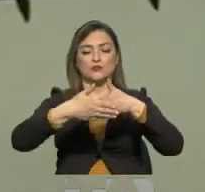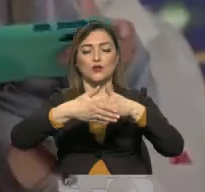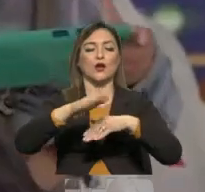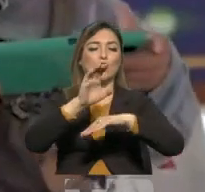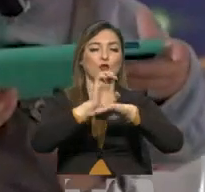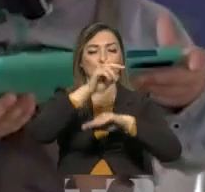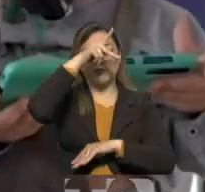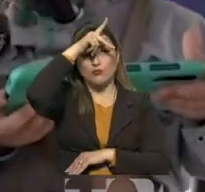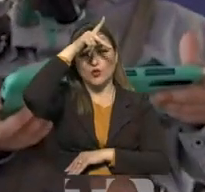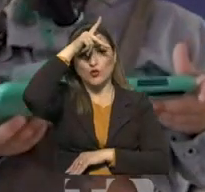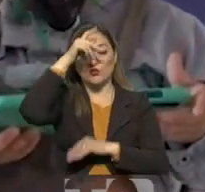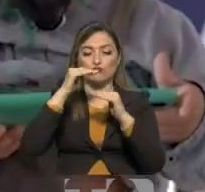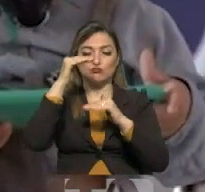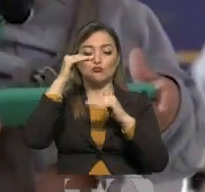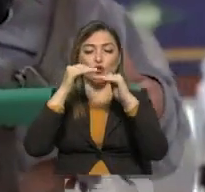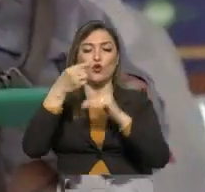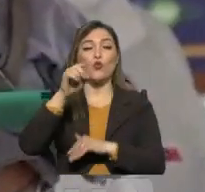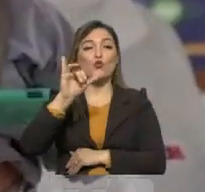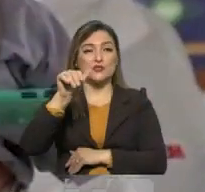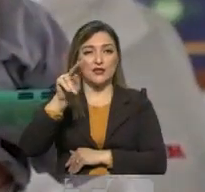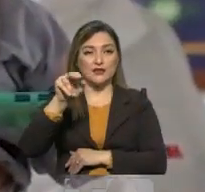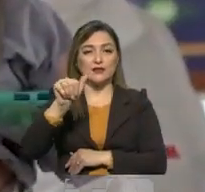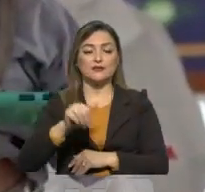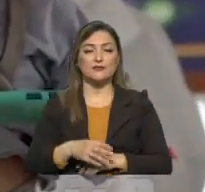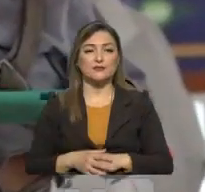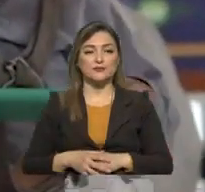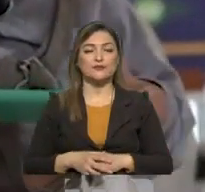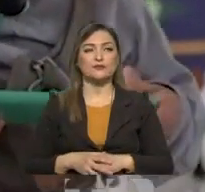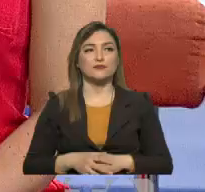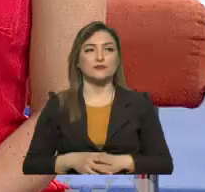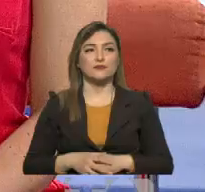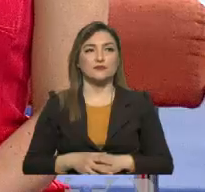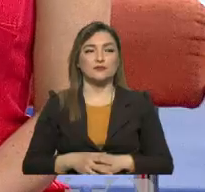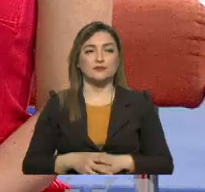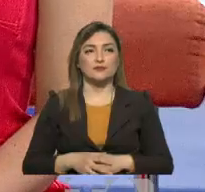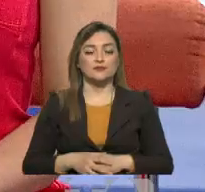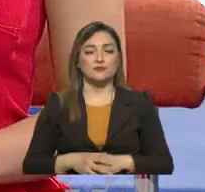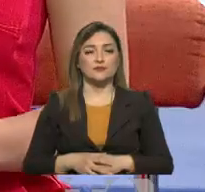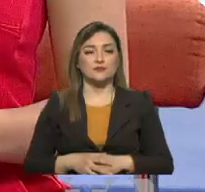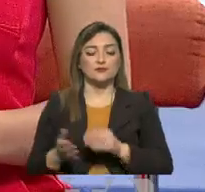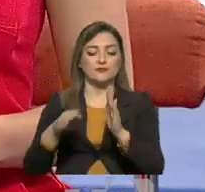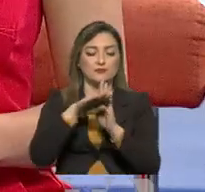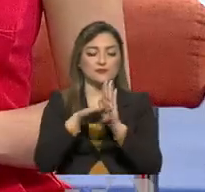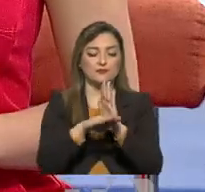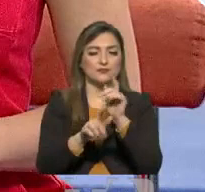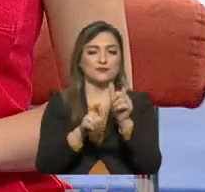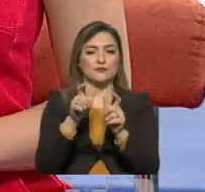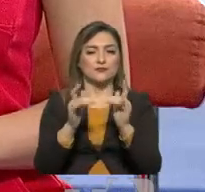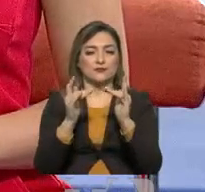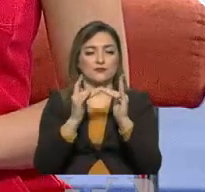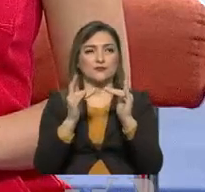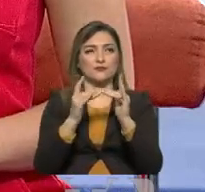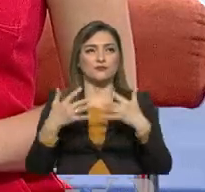Guyana están en este nivel. Diego Añas con la Lama, 24 horas. La lista de espera para